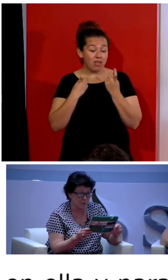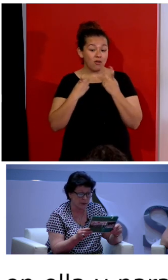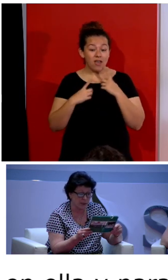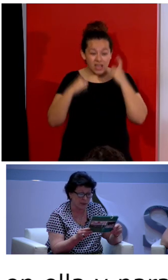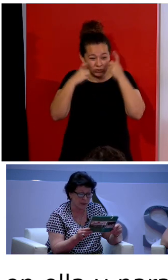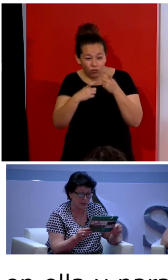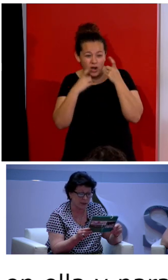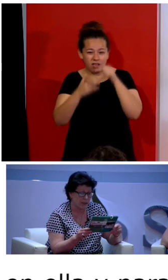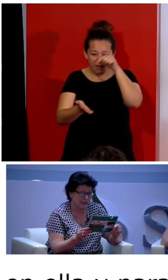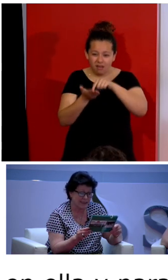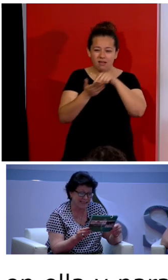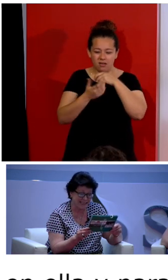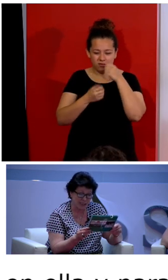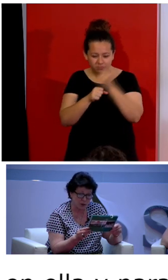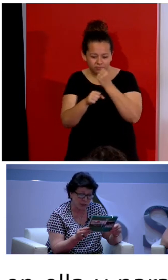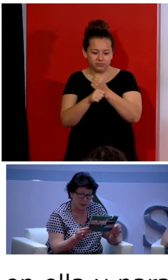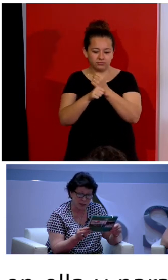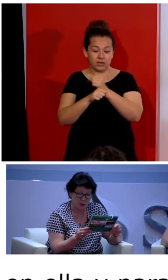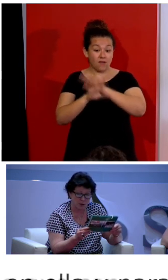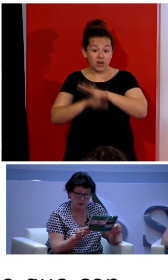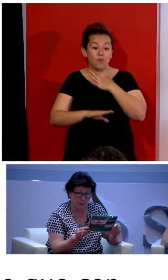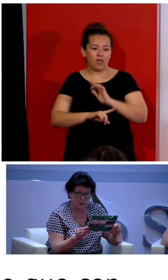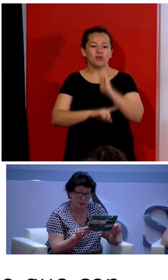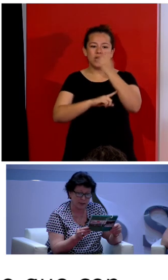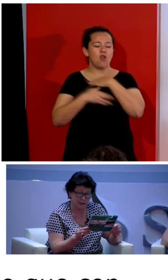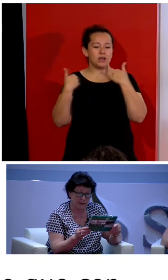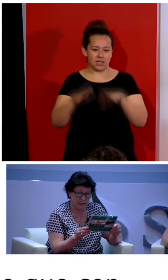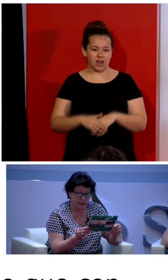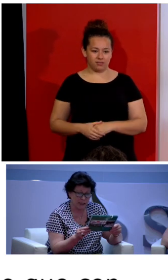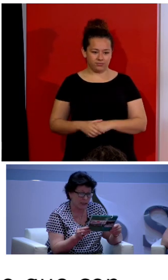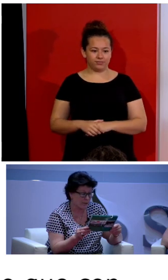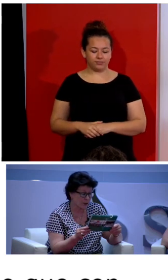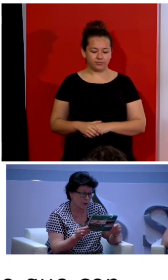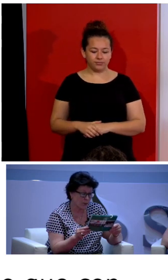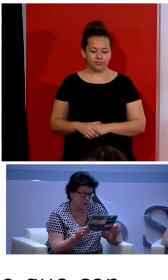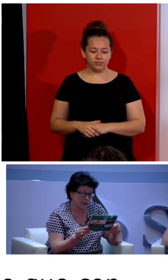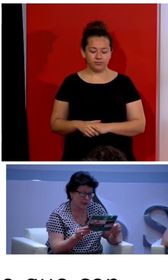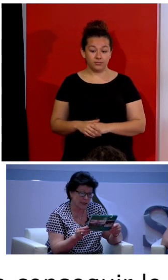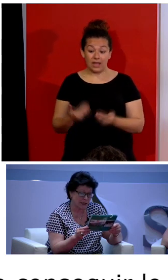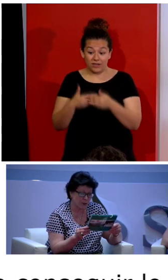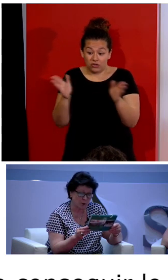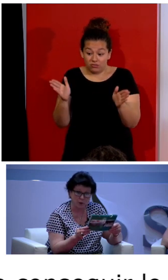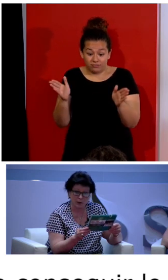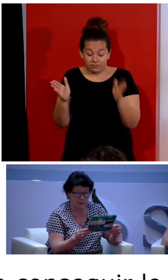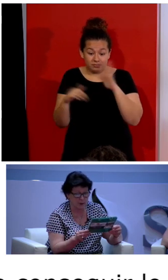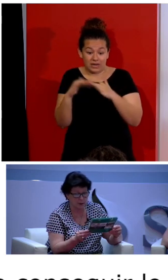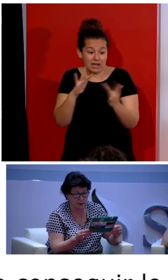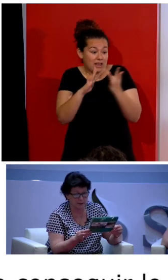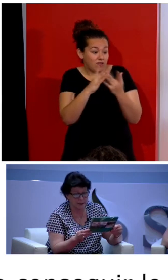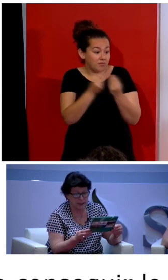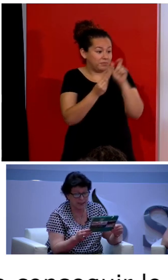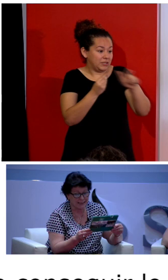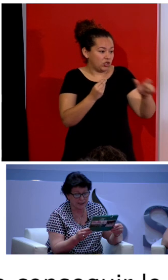dedicación puede dedicar, llegar a conseguir lo que se proponga. Le ha abierto las puertas a la relación con otras